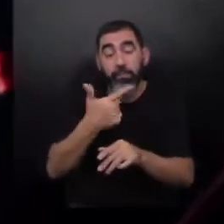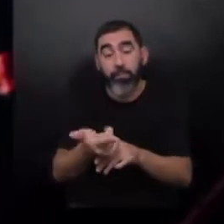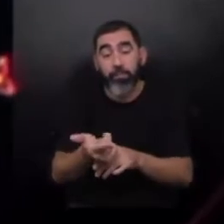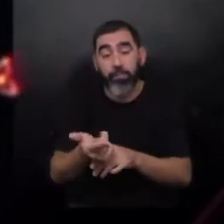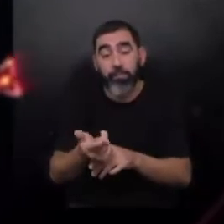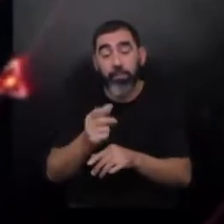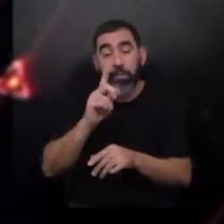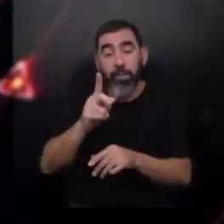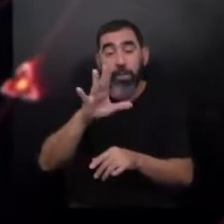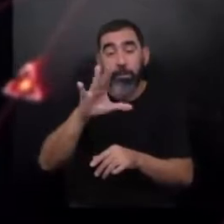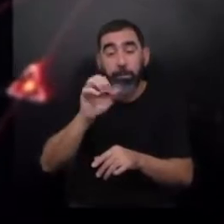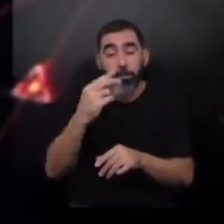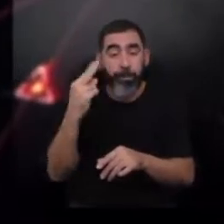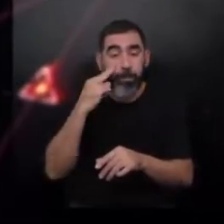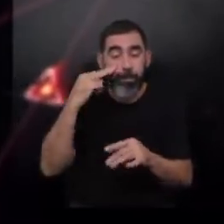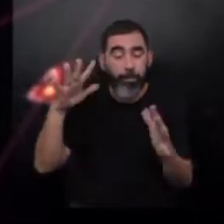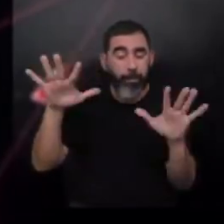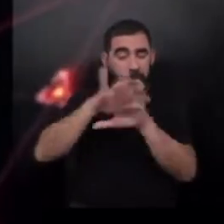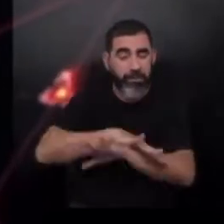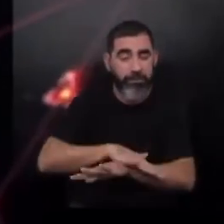los GPS.